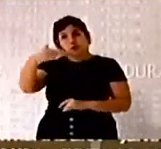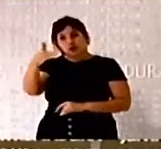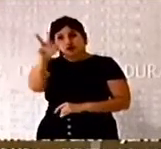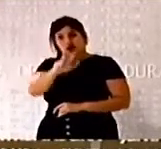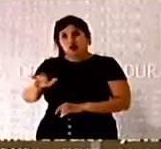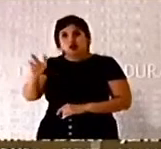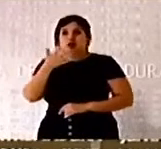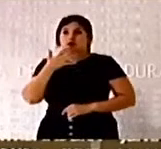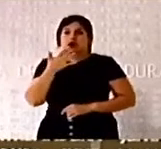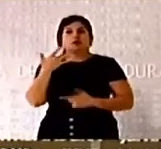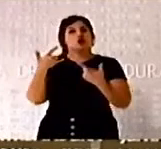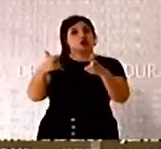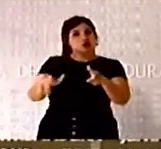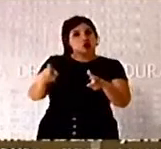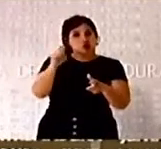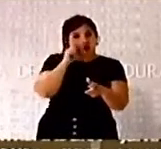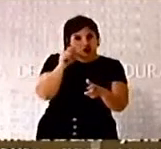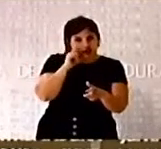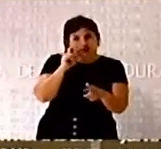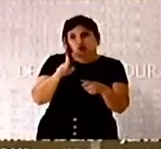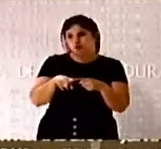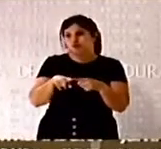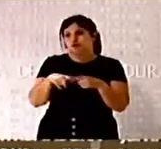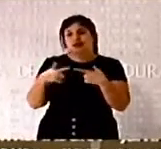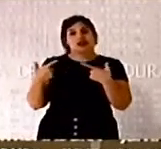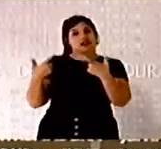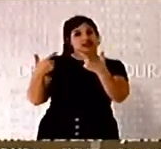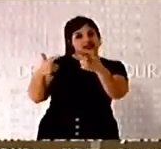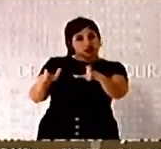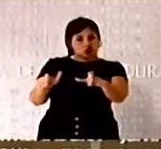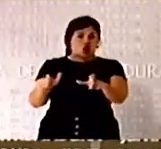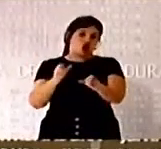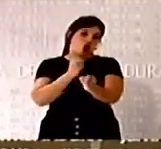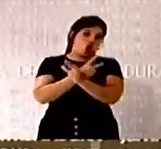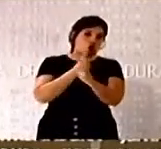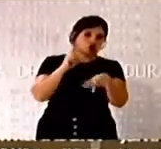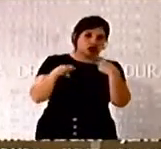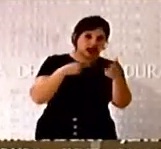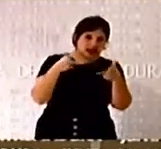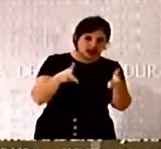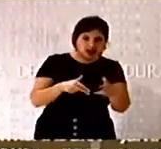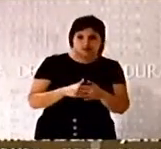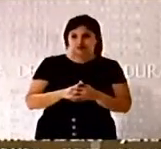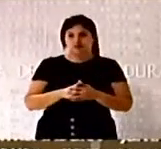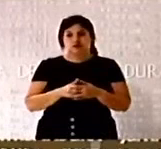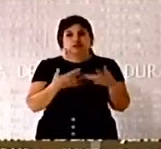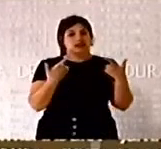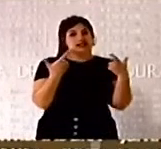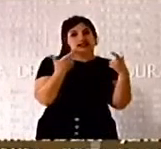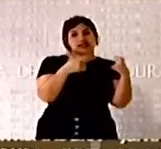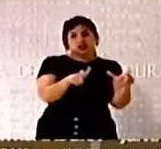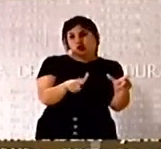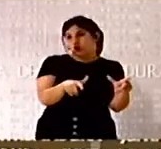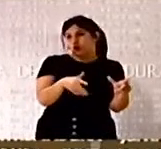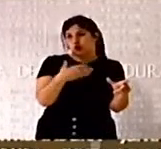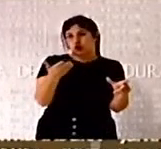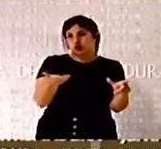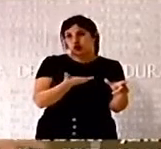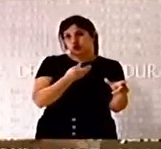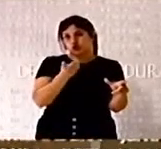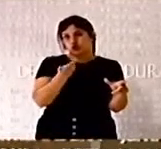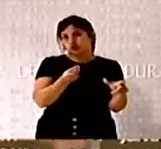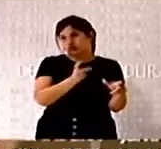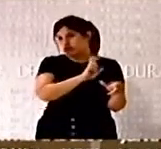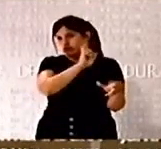del turismo, estoy hablando del sector de la hostelería, estoy hablando de